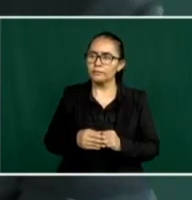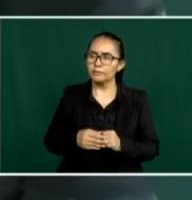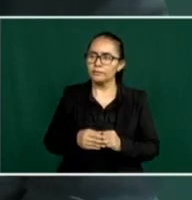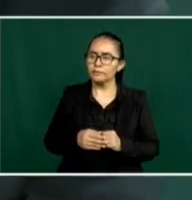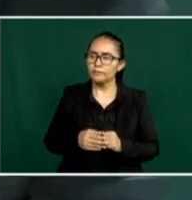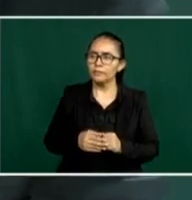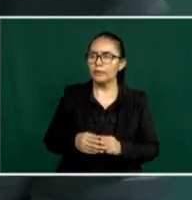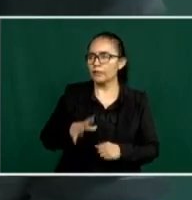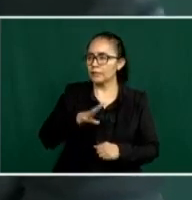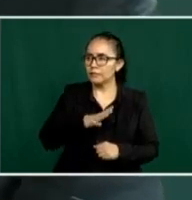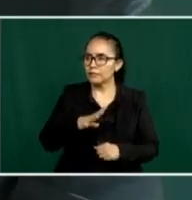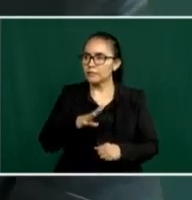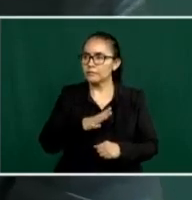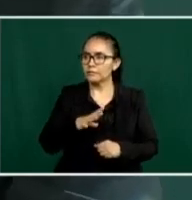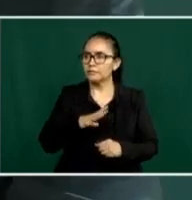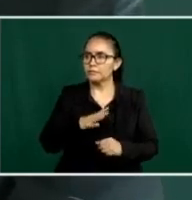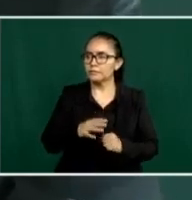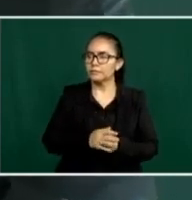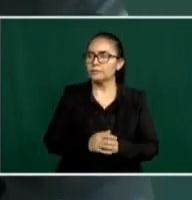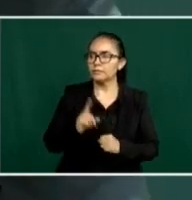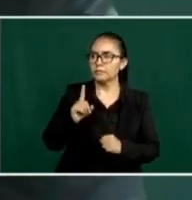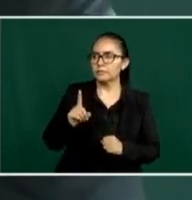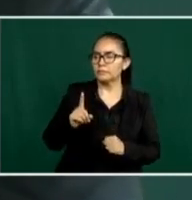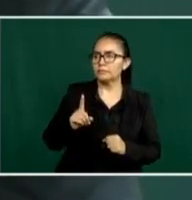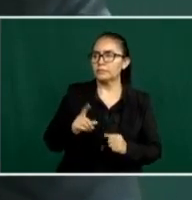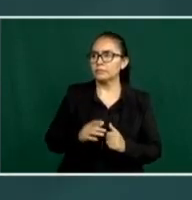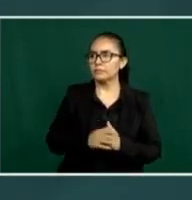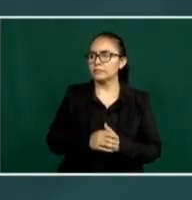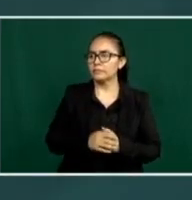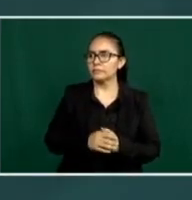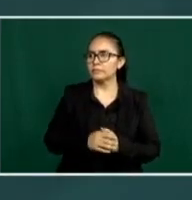que exista una disminución